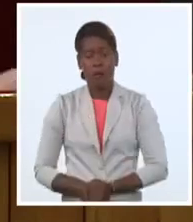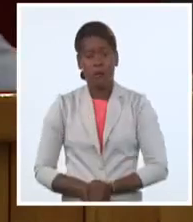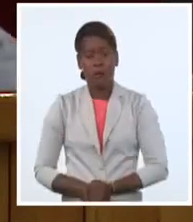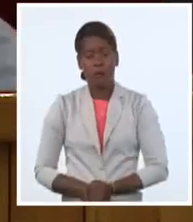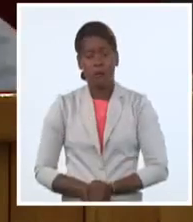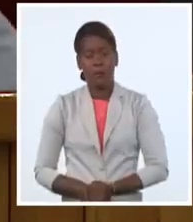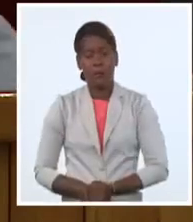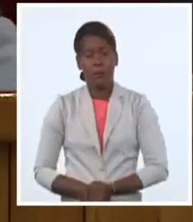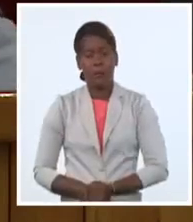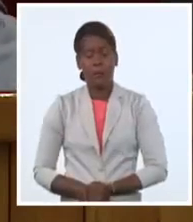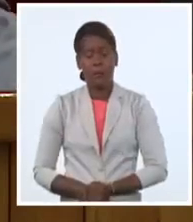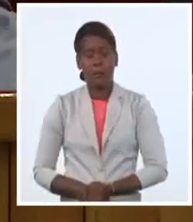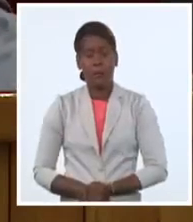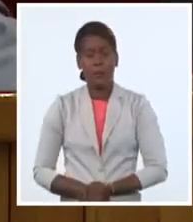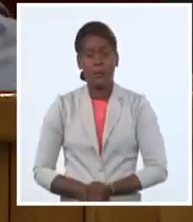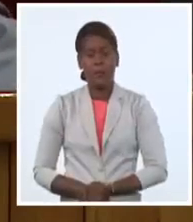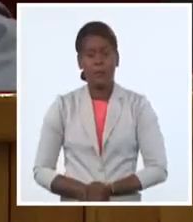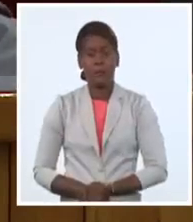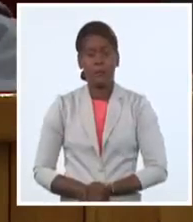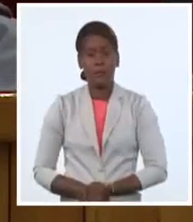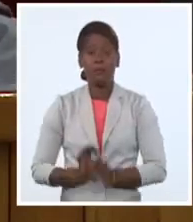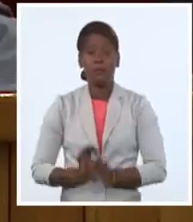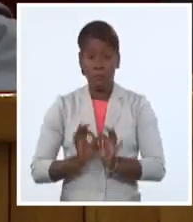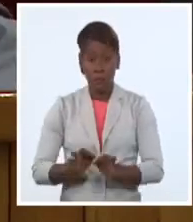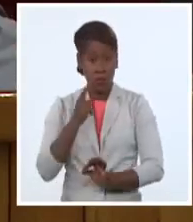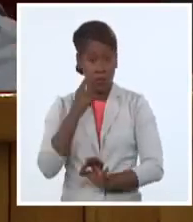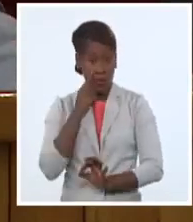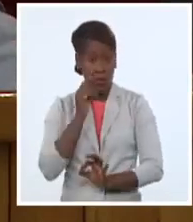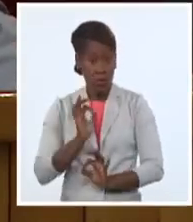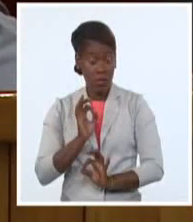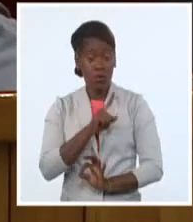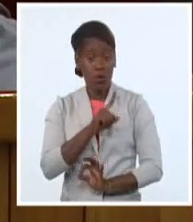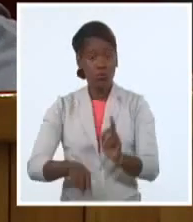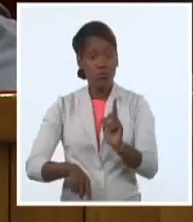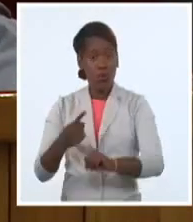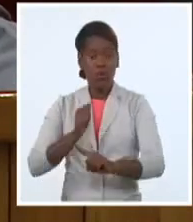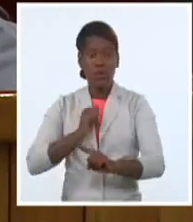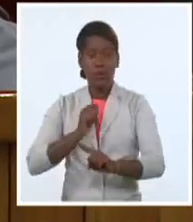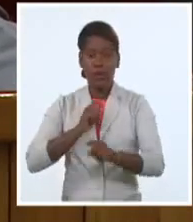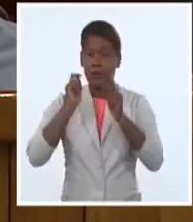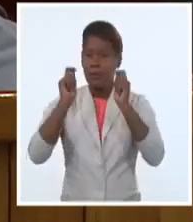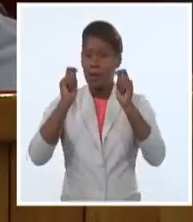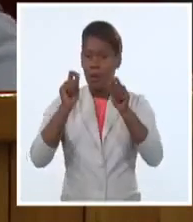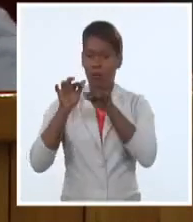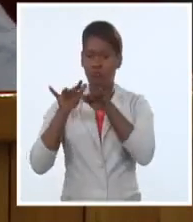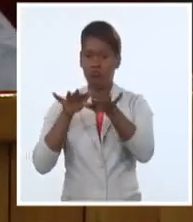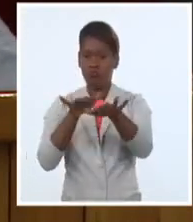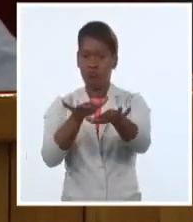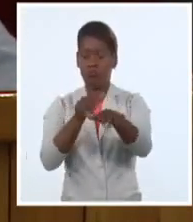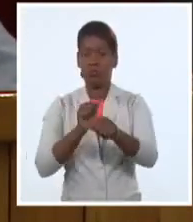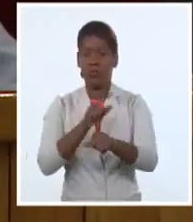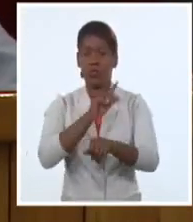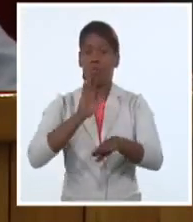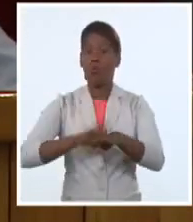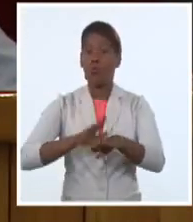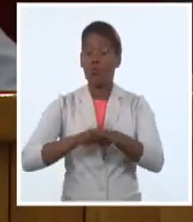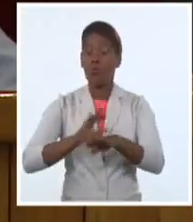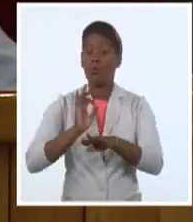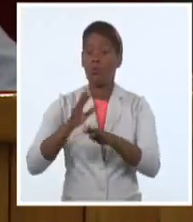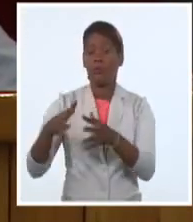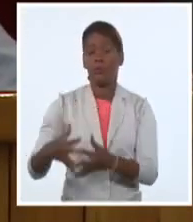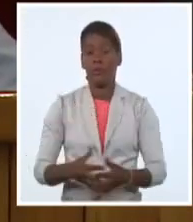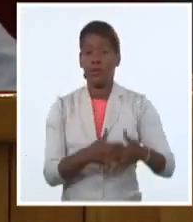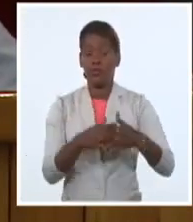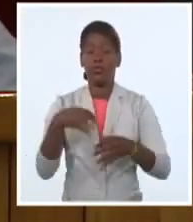las recientes provocaciones, queda claro que está en curso contra Cuba una operación concertada desde Washington que involucra